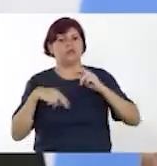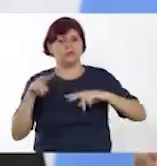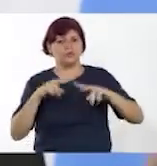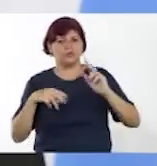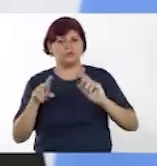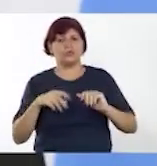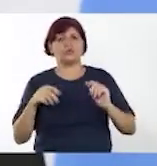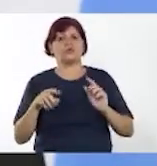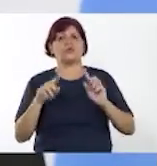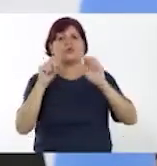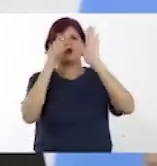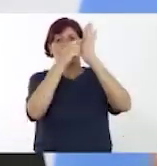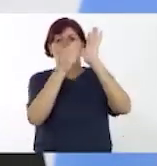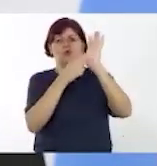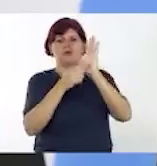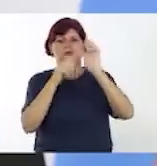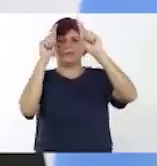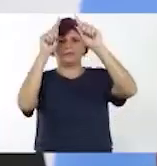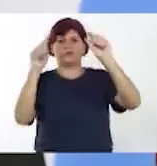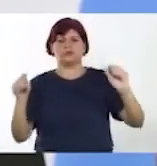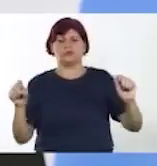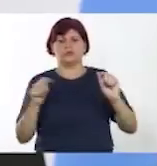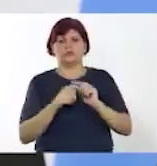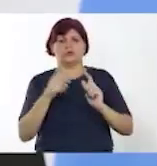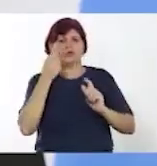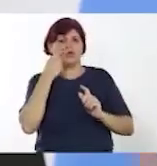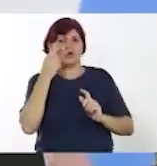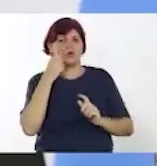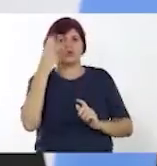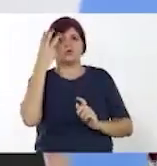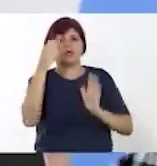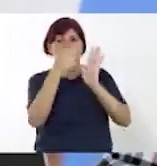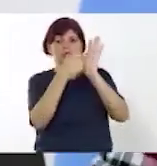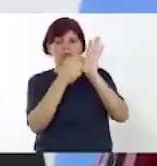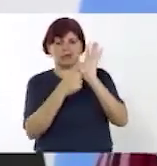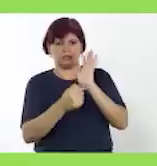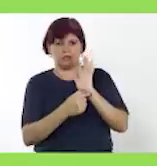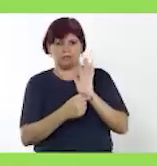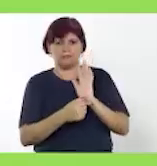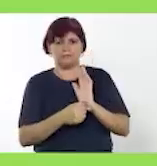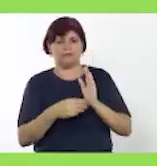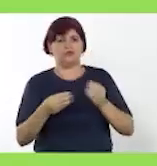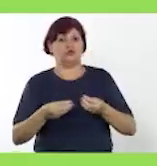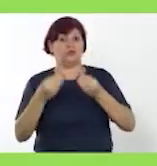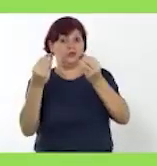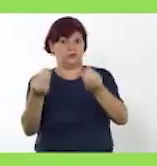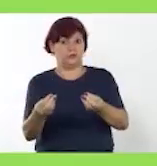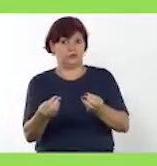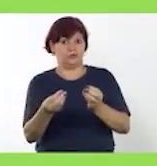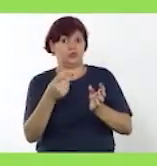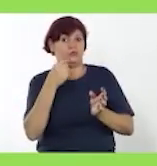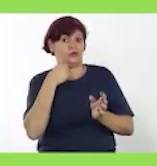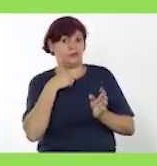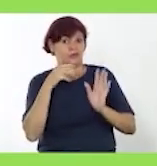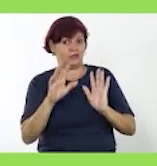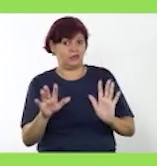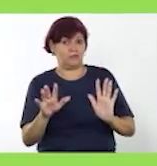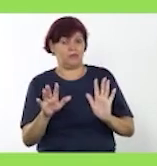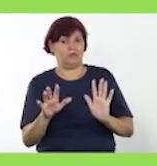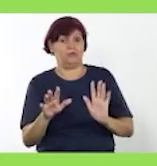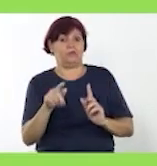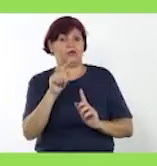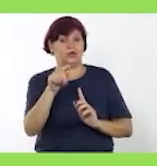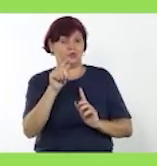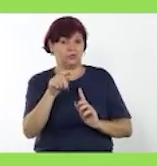sea, determinar los elementos de un triángulo conocido al menos tres elementos. Ya aquí yo les doy las pautas a ustedes